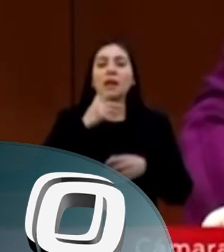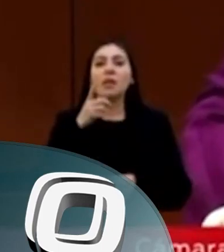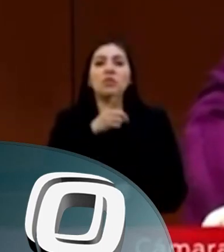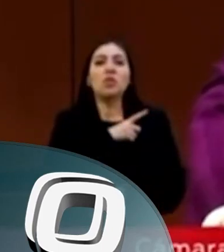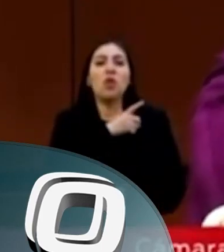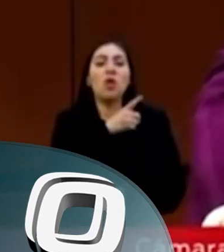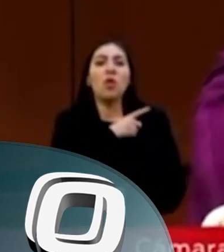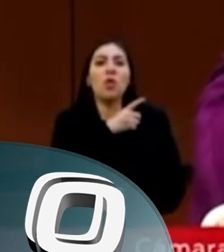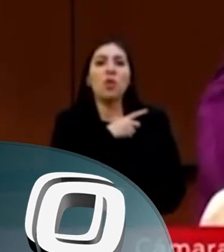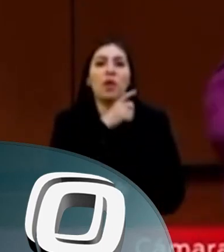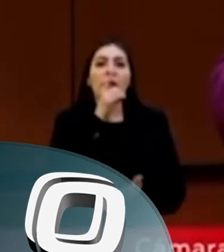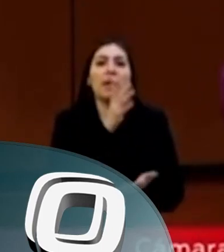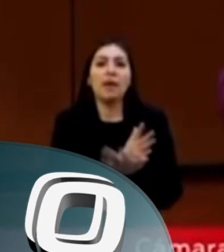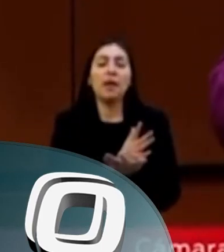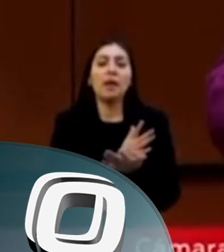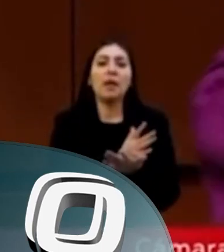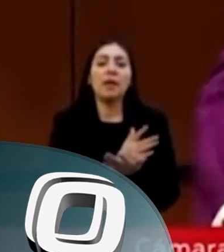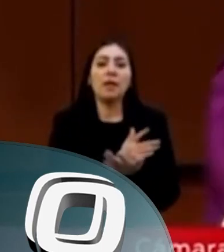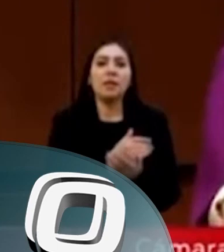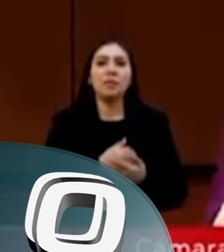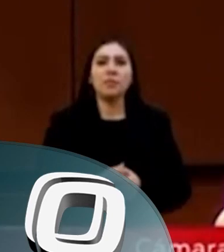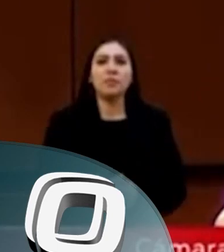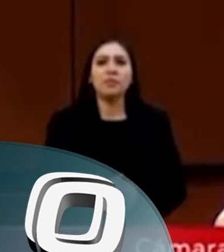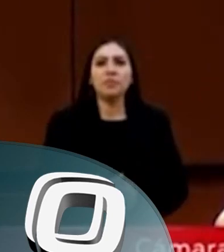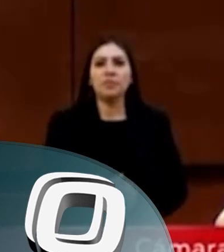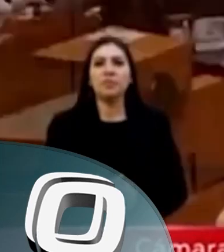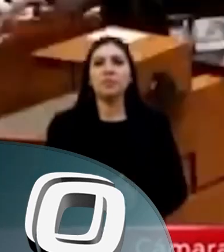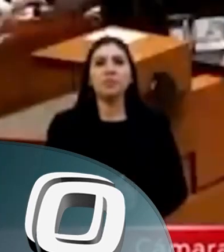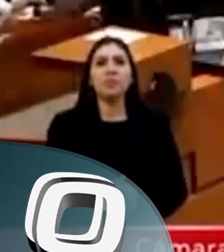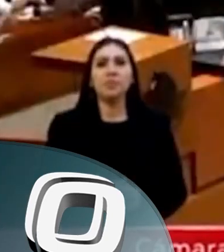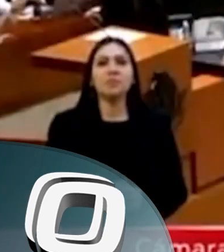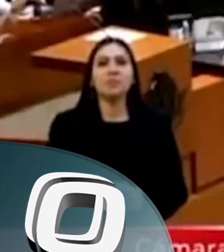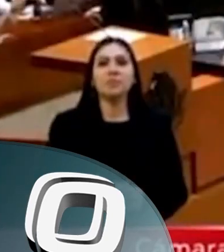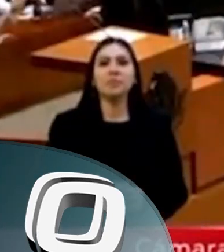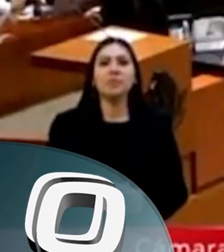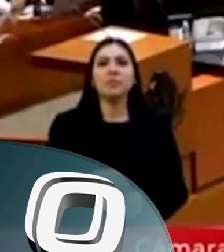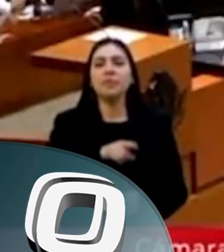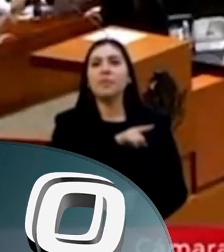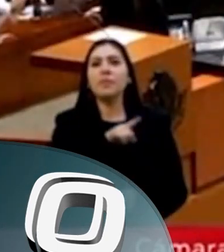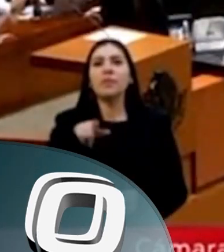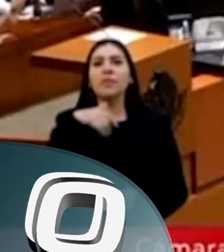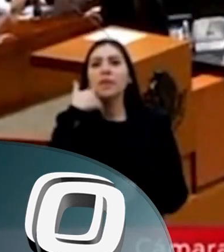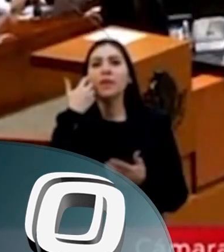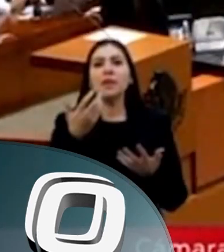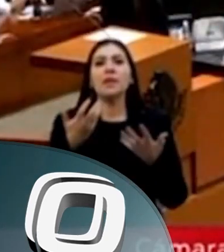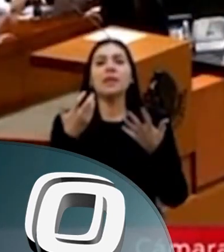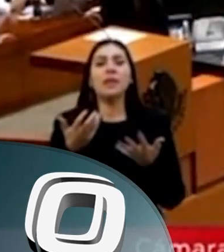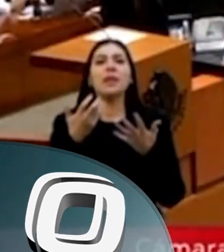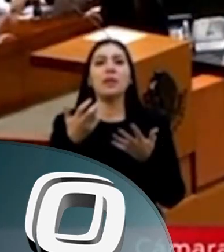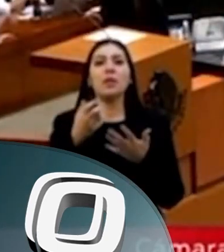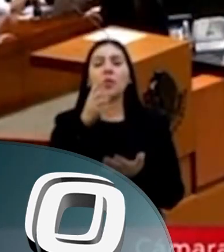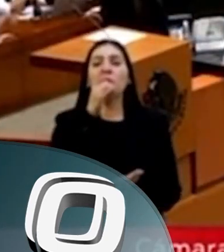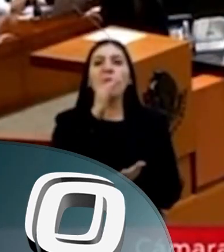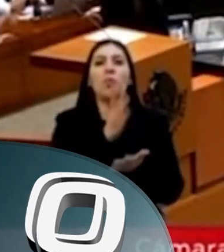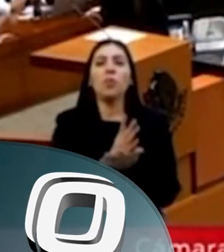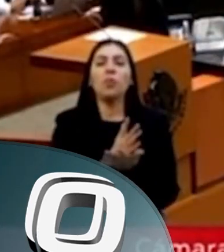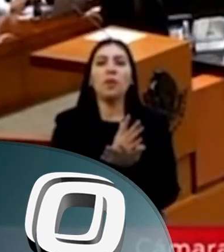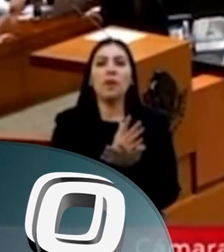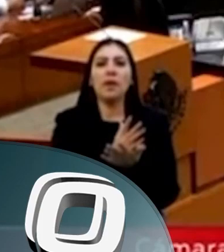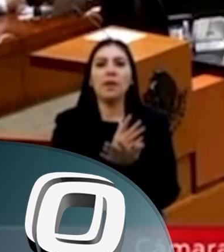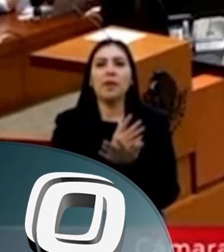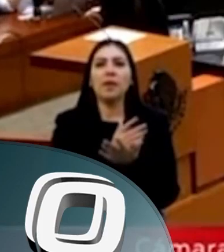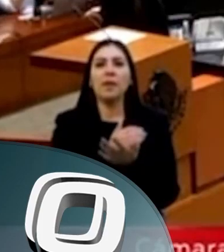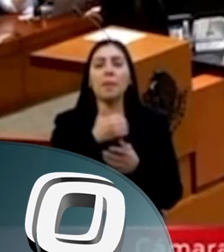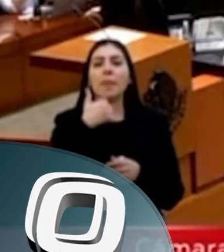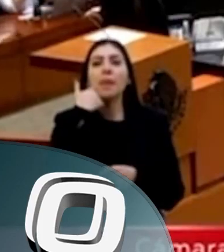nada más pretenden. Permítame, senadora Mónica Fernández, permítame un segundo. Donde nada más se pretende